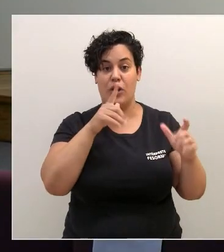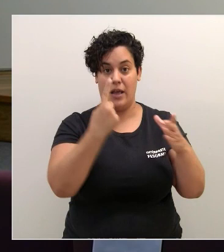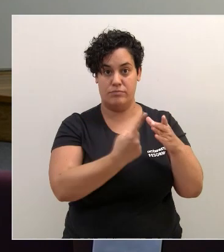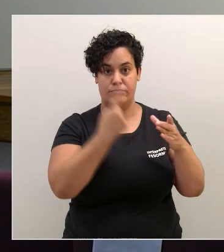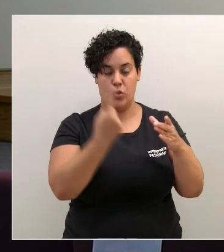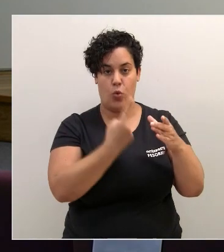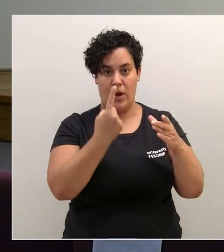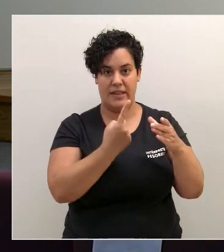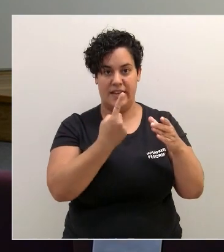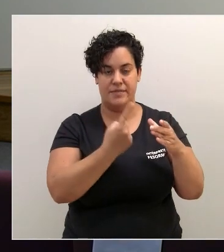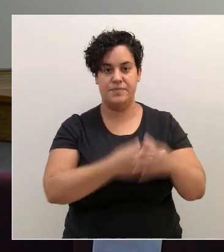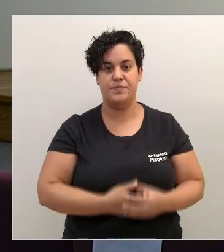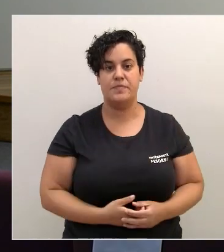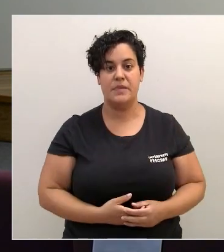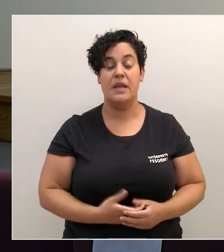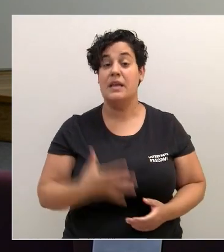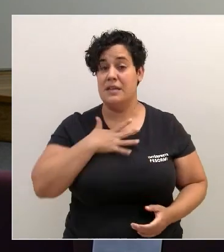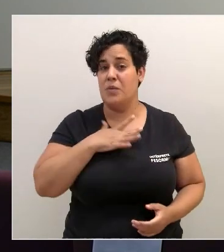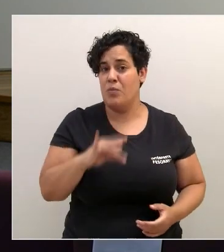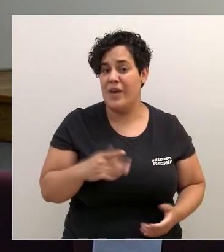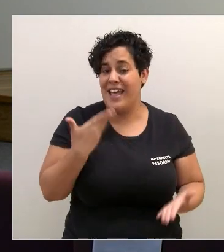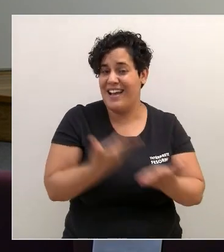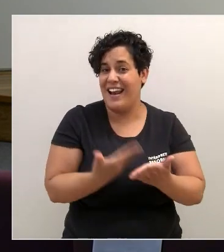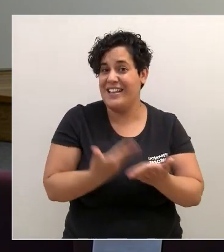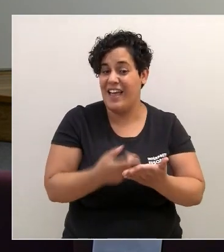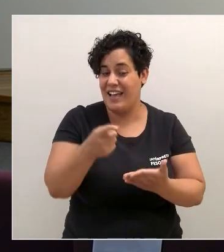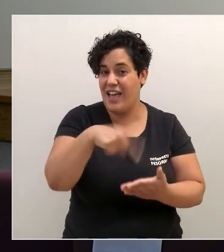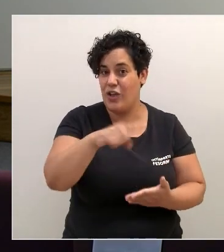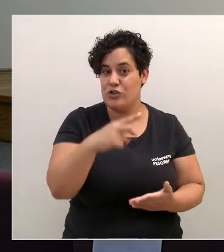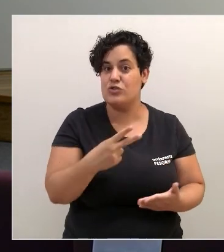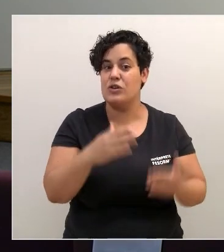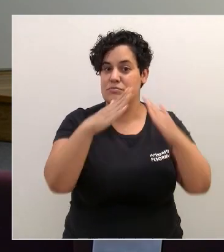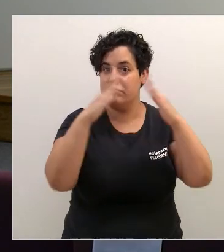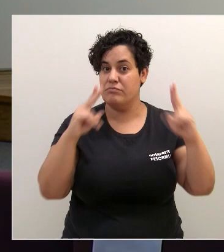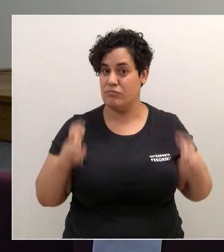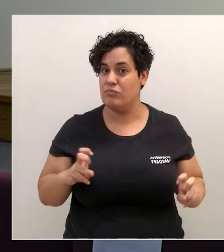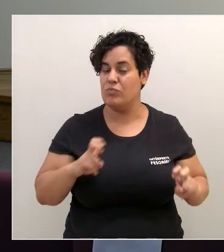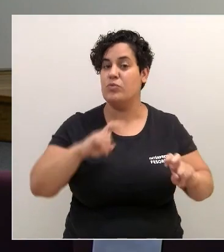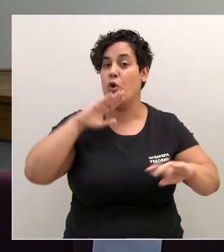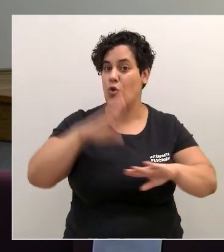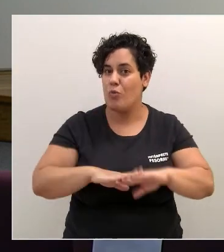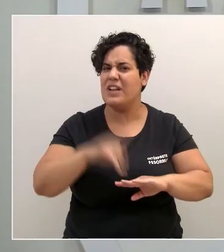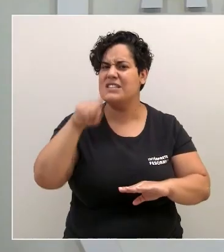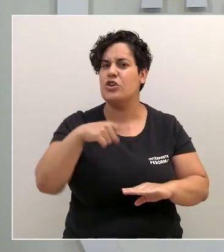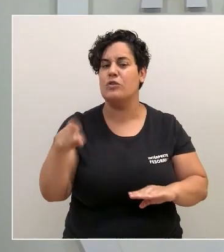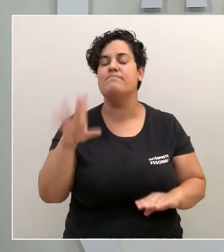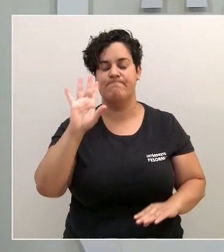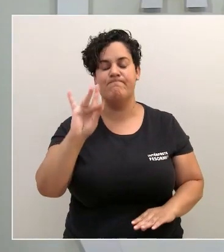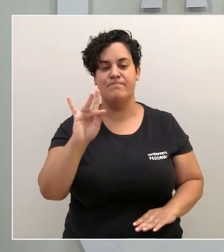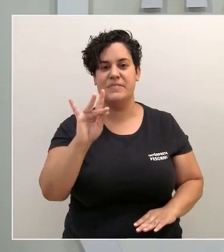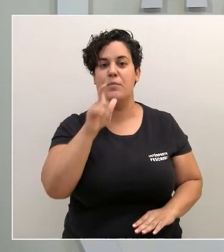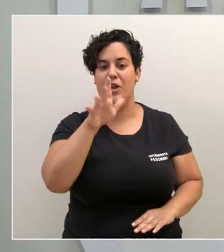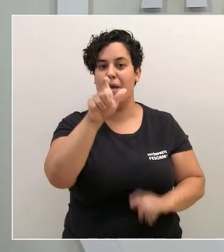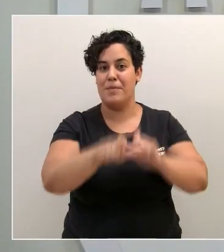poder garantizar que las respeten con el personal que hay contratado para su seguimiento? Totalmente. Los rastreadores están haciendo una